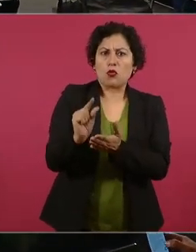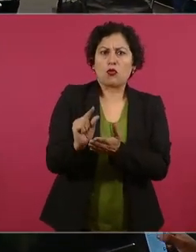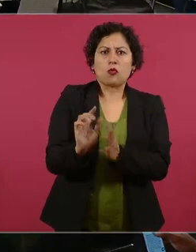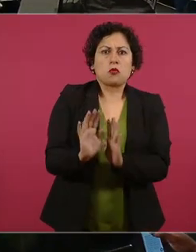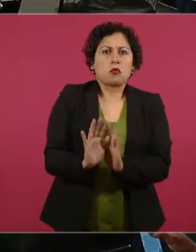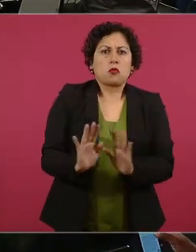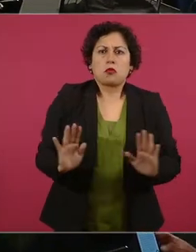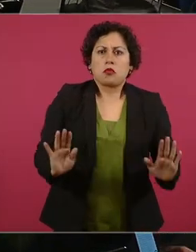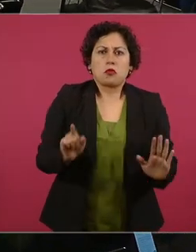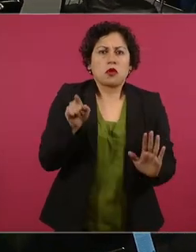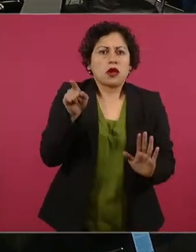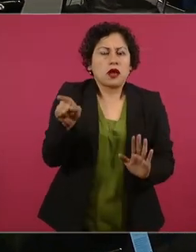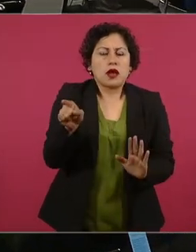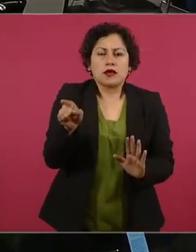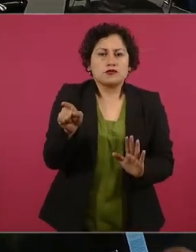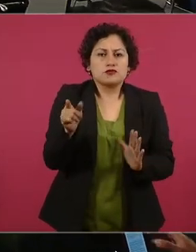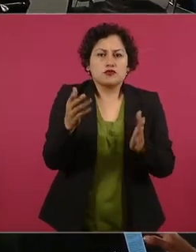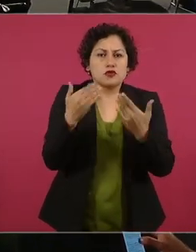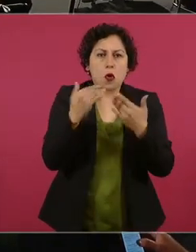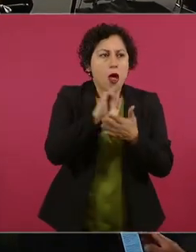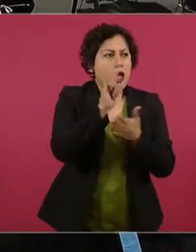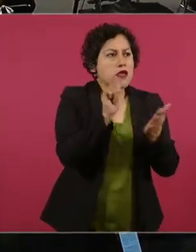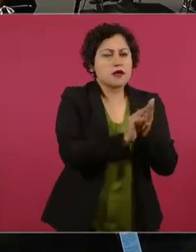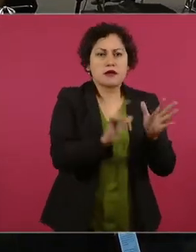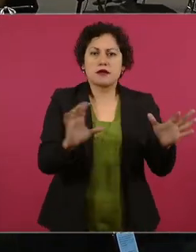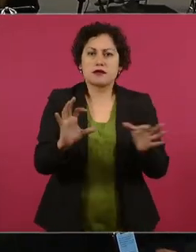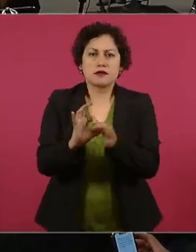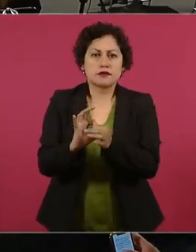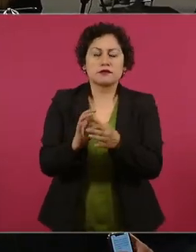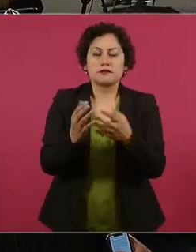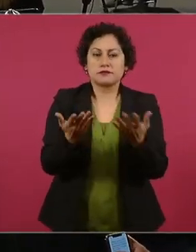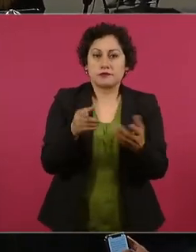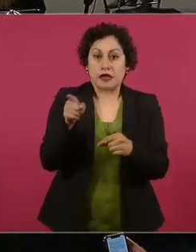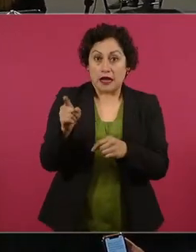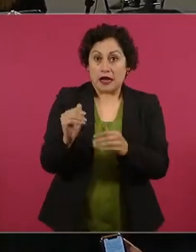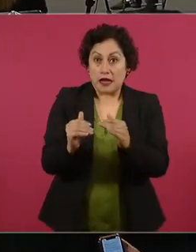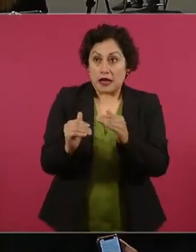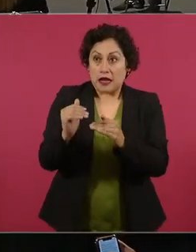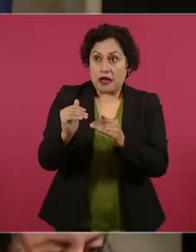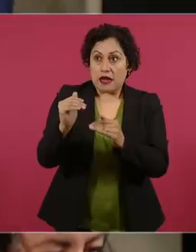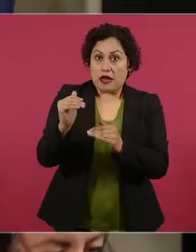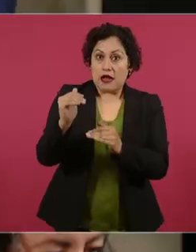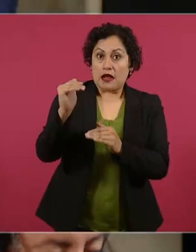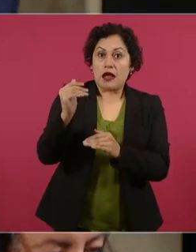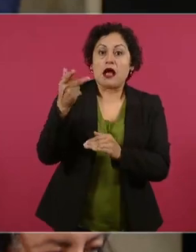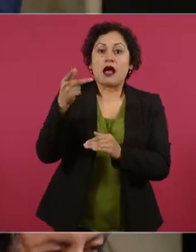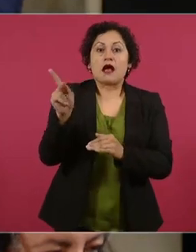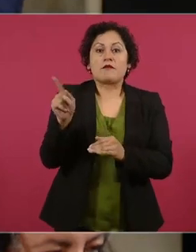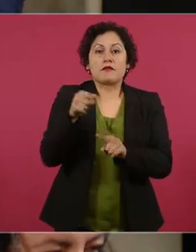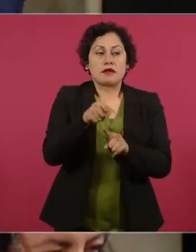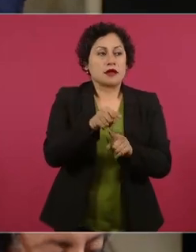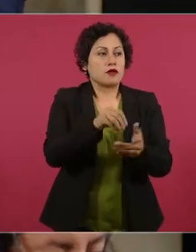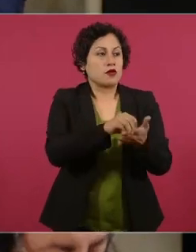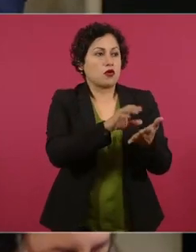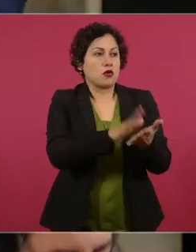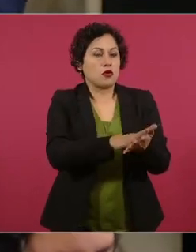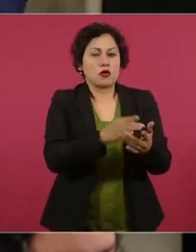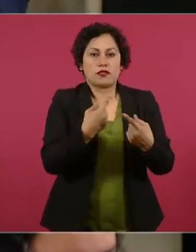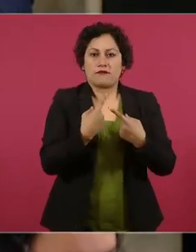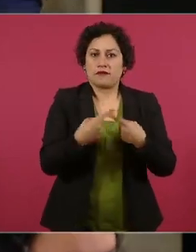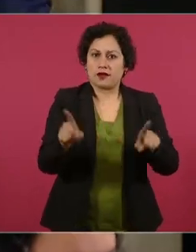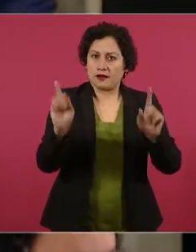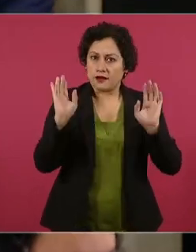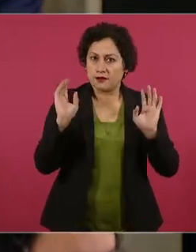salario mínimo. A ellos hay un incremento, pero no en base a estos incrementos históricos del salario mínimo. Eso también para que